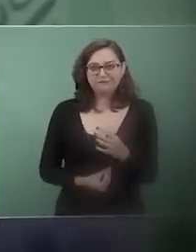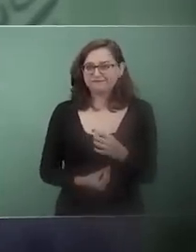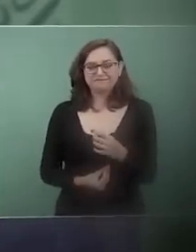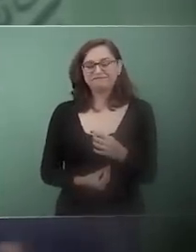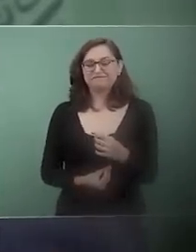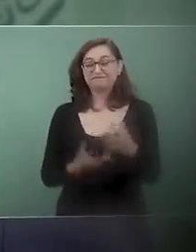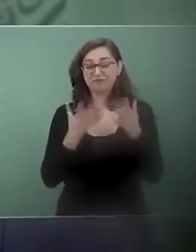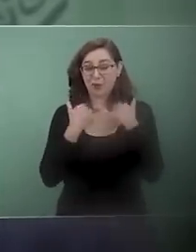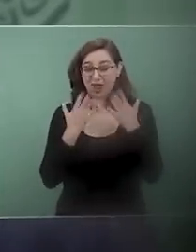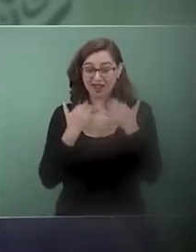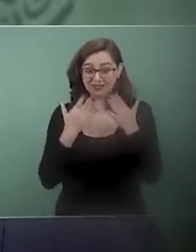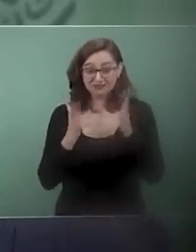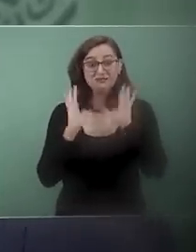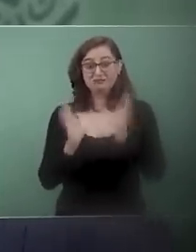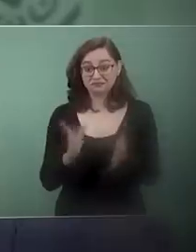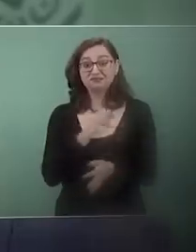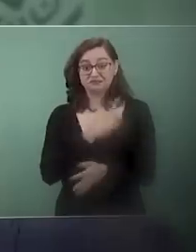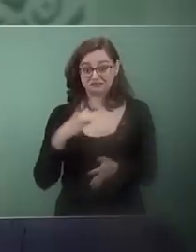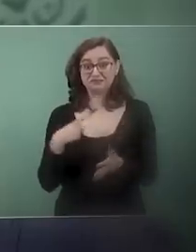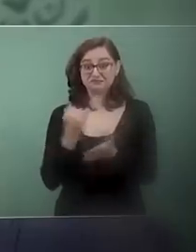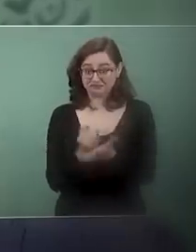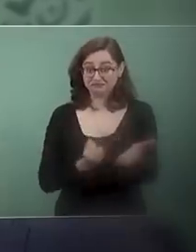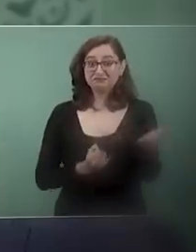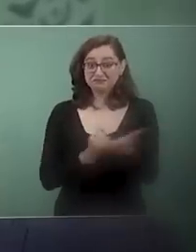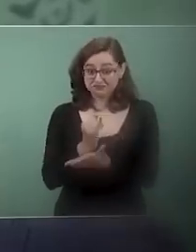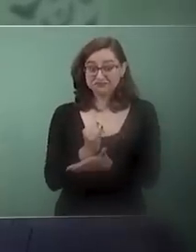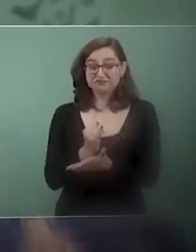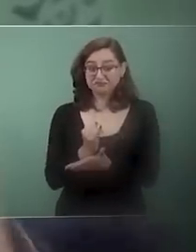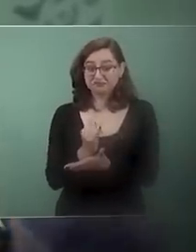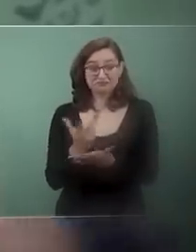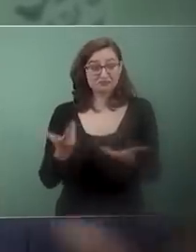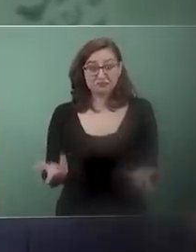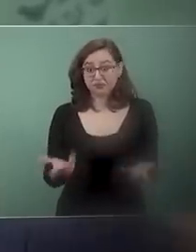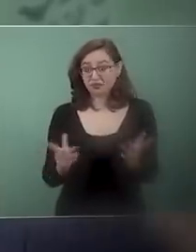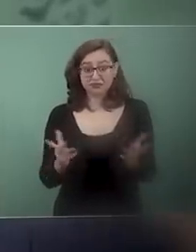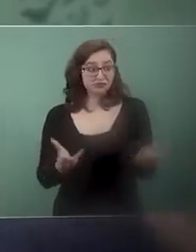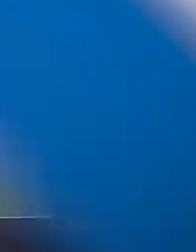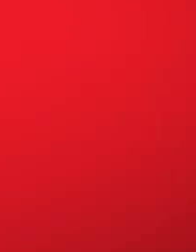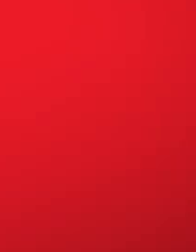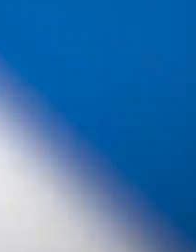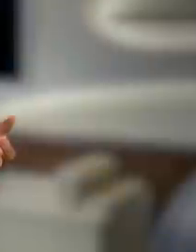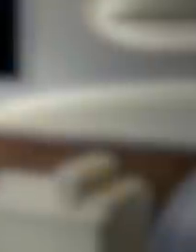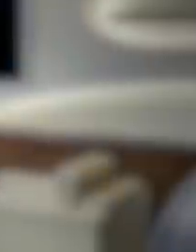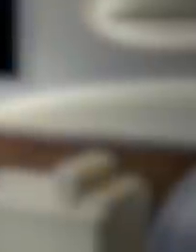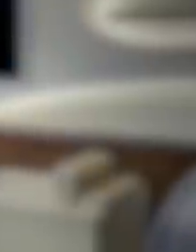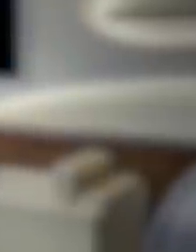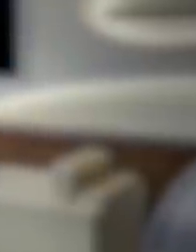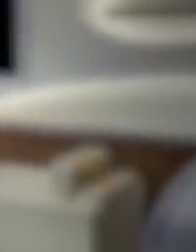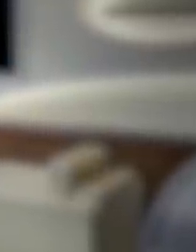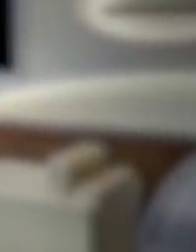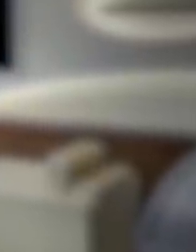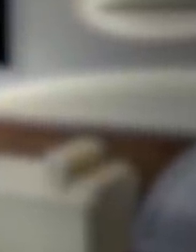Como decía Juan Álvarez, esta ancheta es tan angosta que no hay ni para dónde hacerse. También les quiero